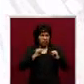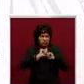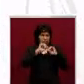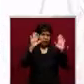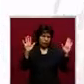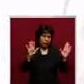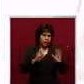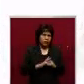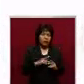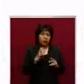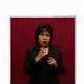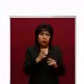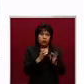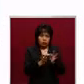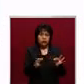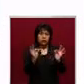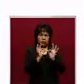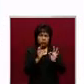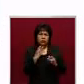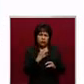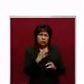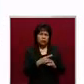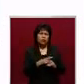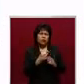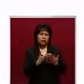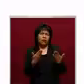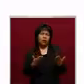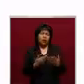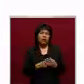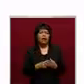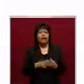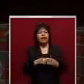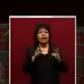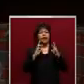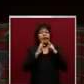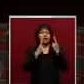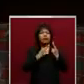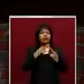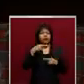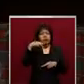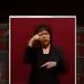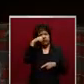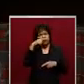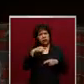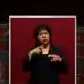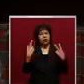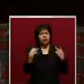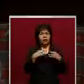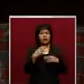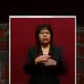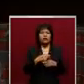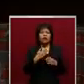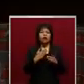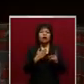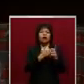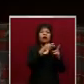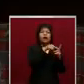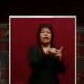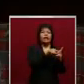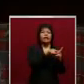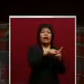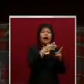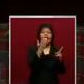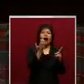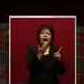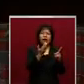muy importante. Por lo tanto, en este consejo técnico, el reto es diseñar.